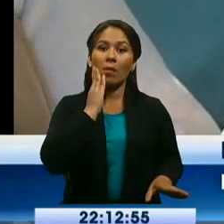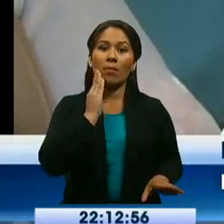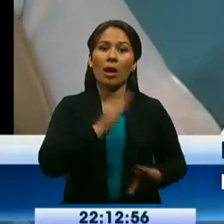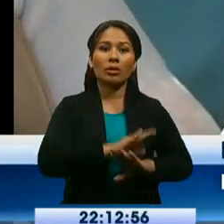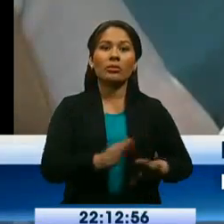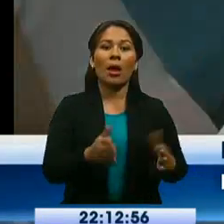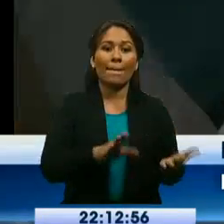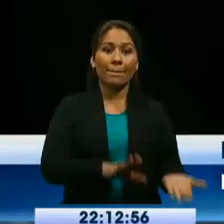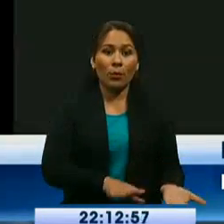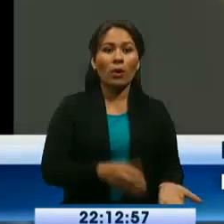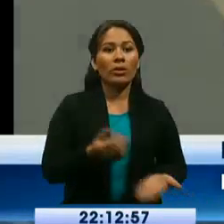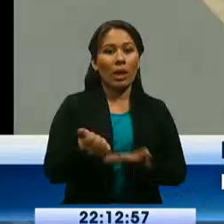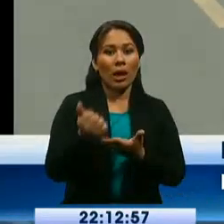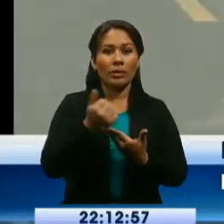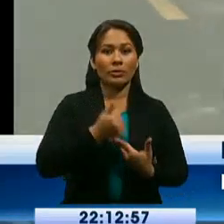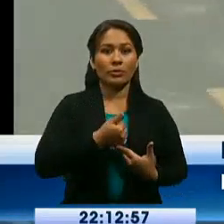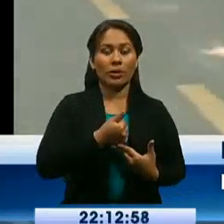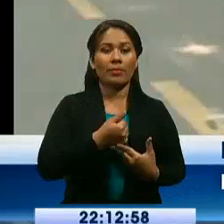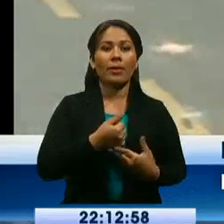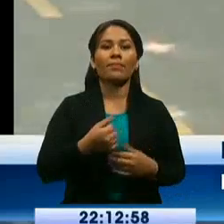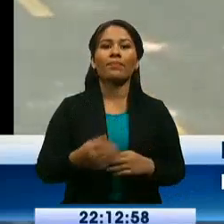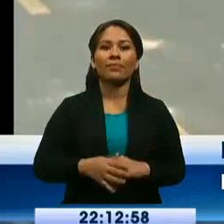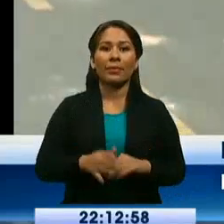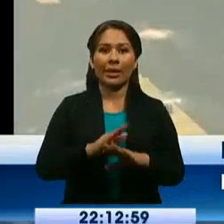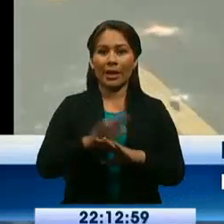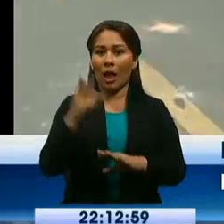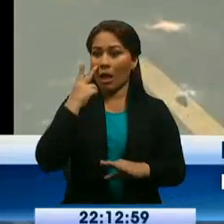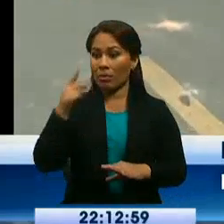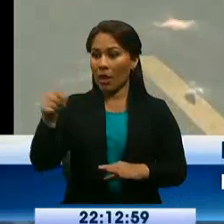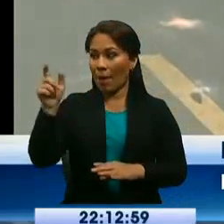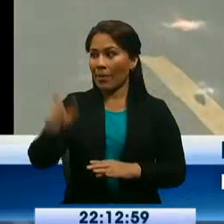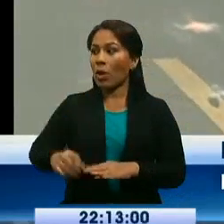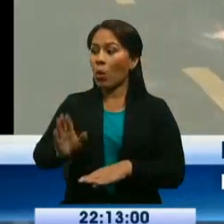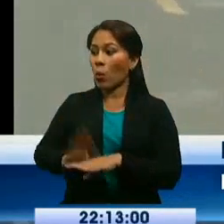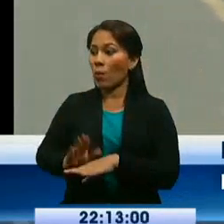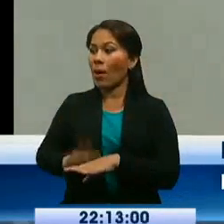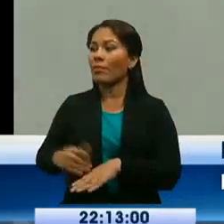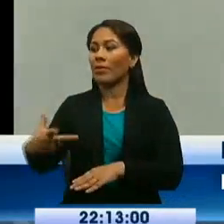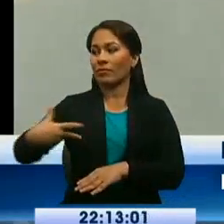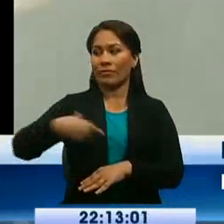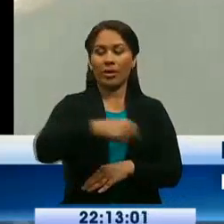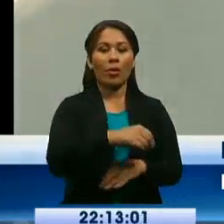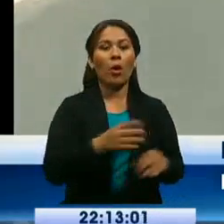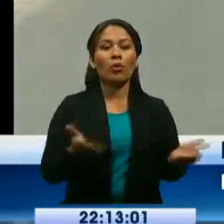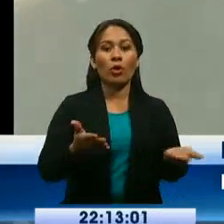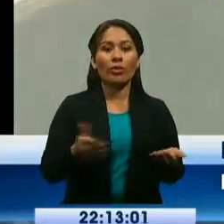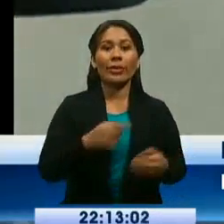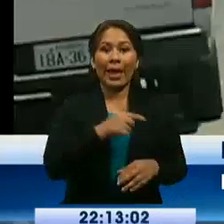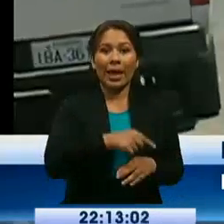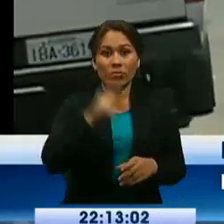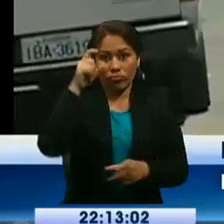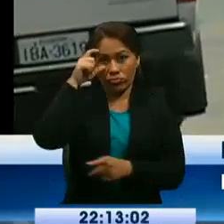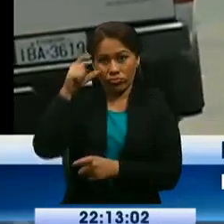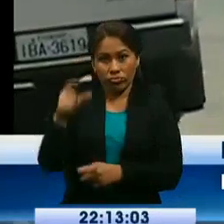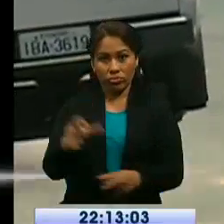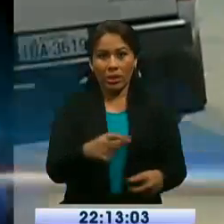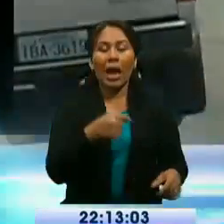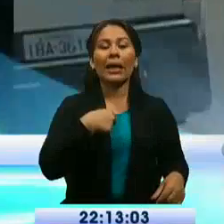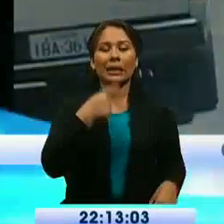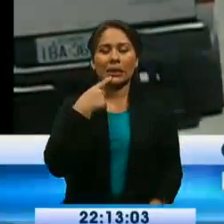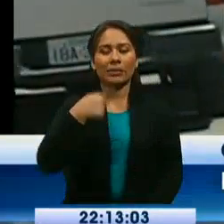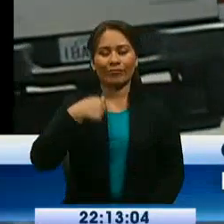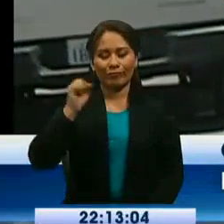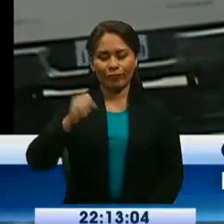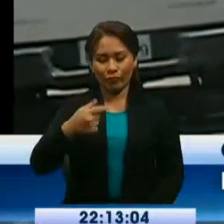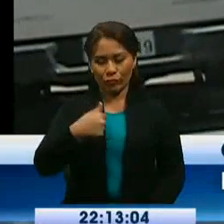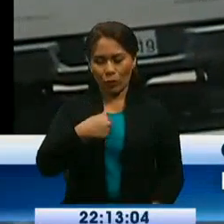esté muerta, que le ayuden. Luego de legalizar la detención, fue llevado hasta la unidad de flagrancia de la fiscalía. En la audiencia confesó ser el responsable